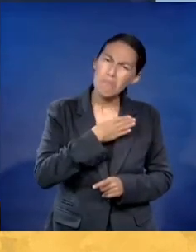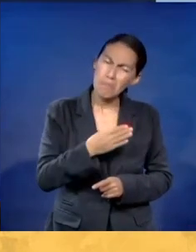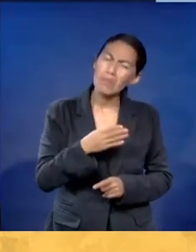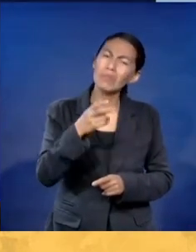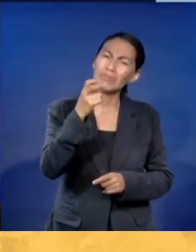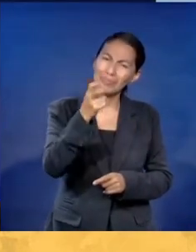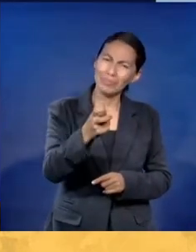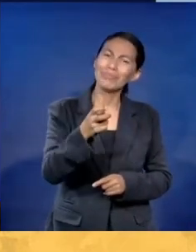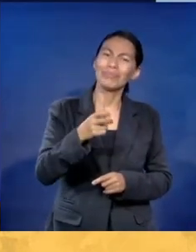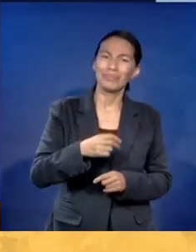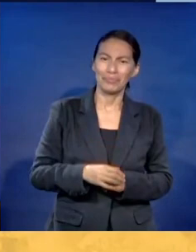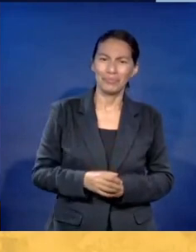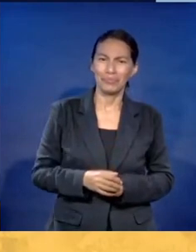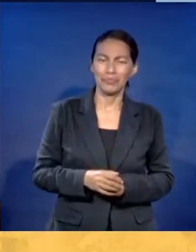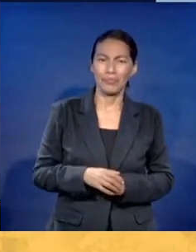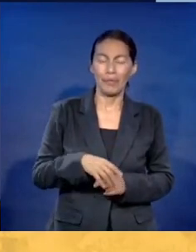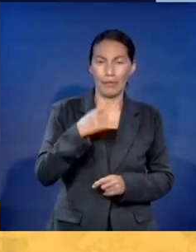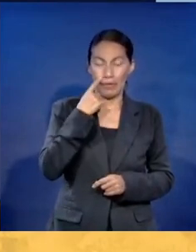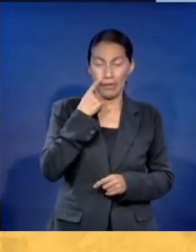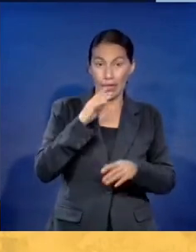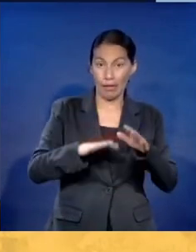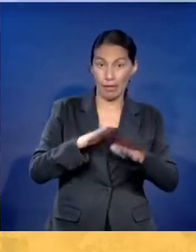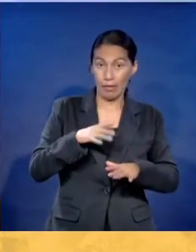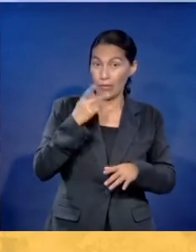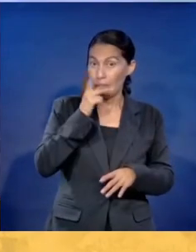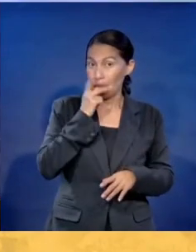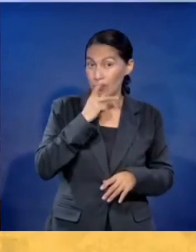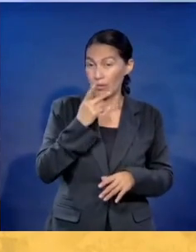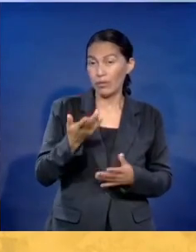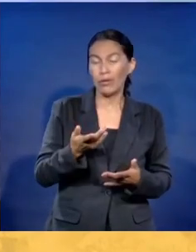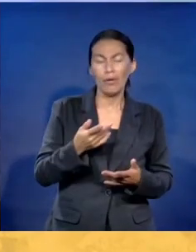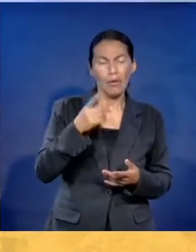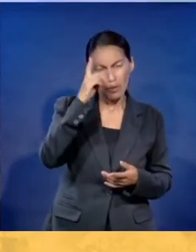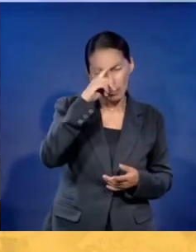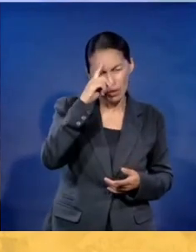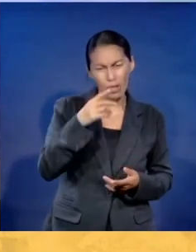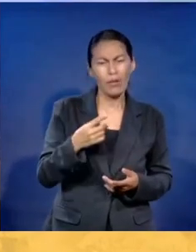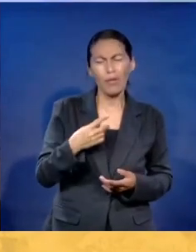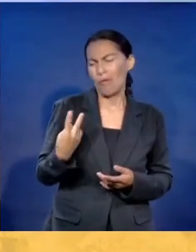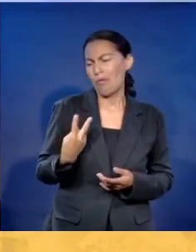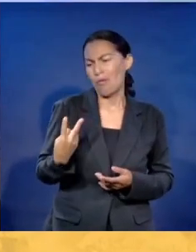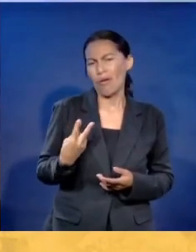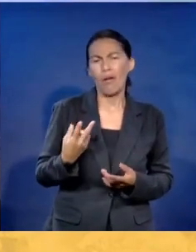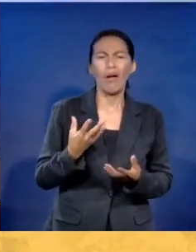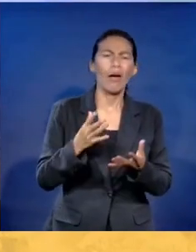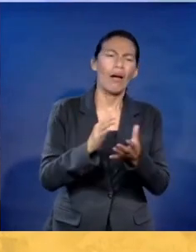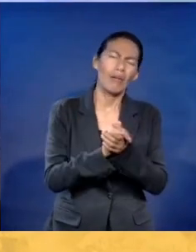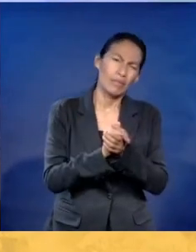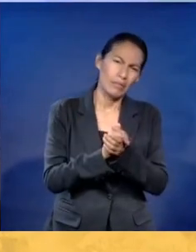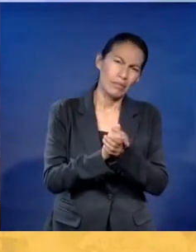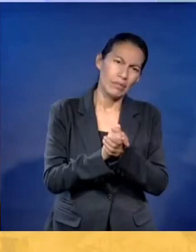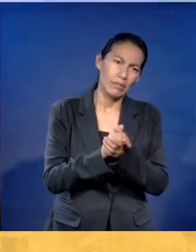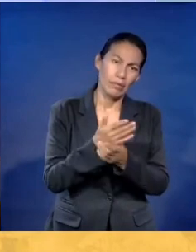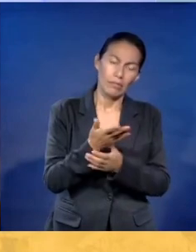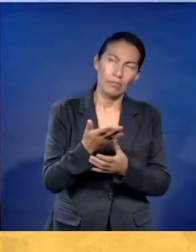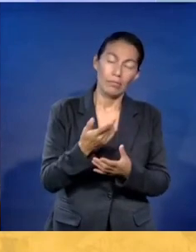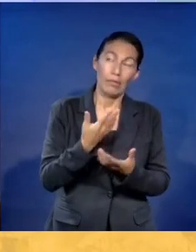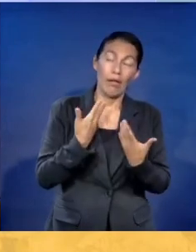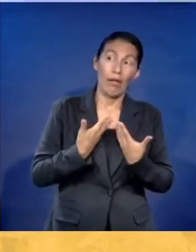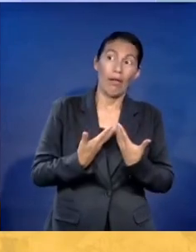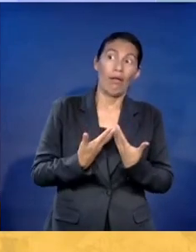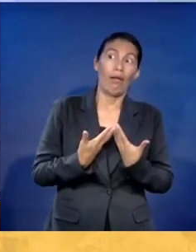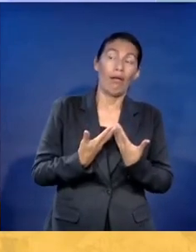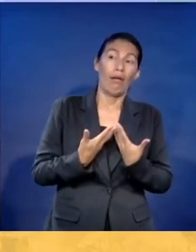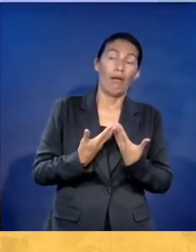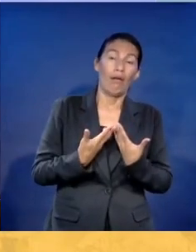estrés cuando vienen muchachos dice pastor un consejo sí nos queremos casar y usted los ve y dice se quieren